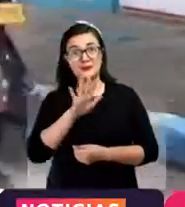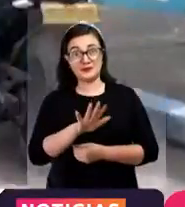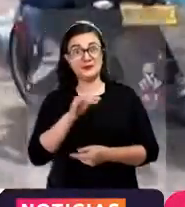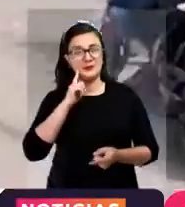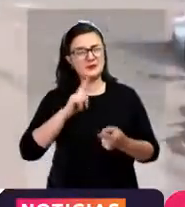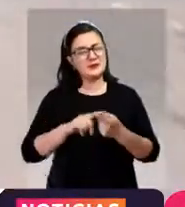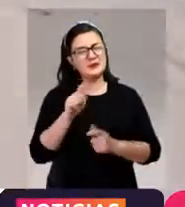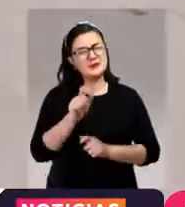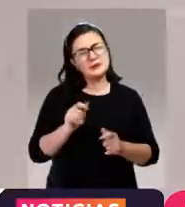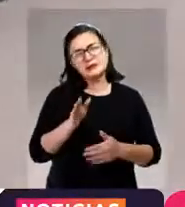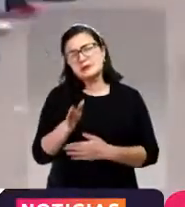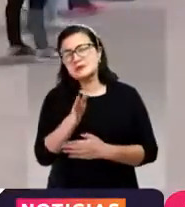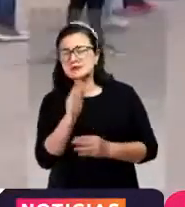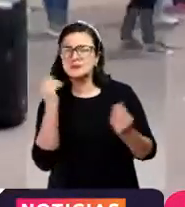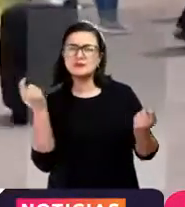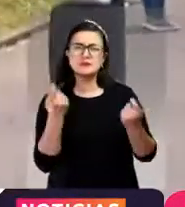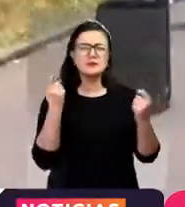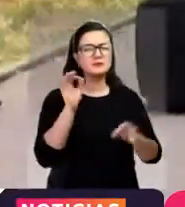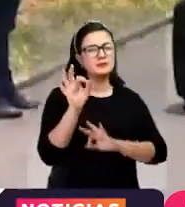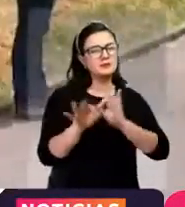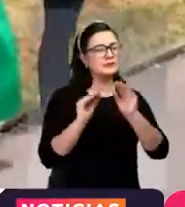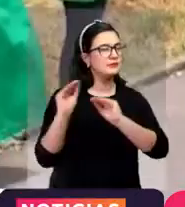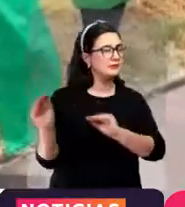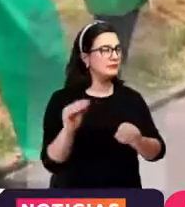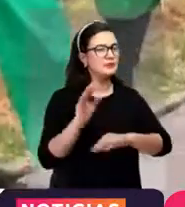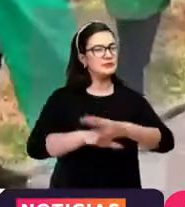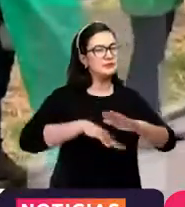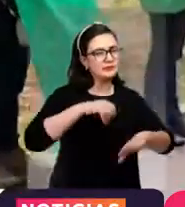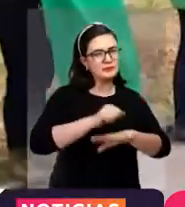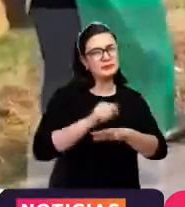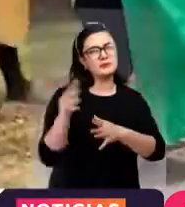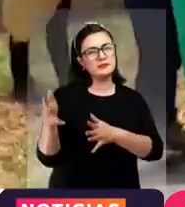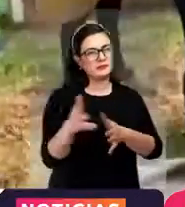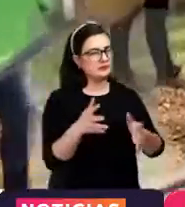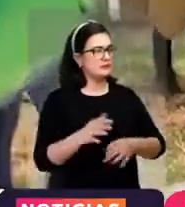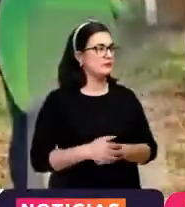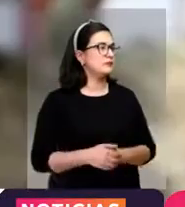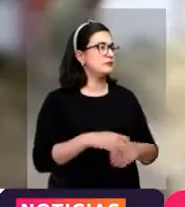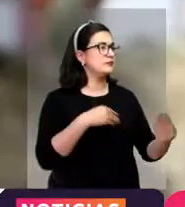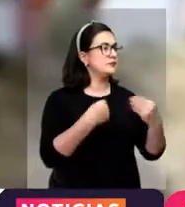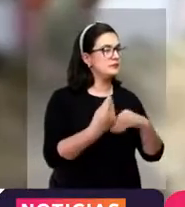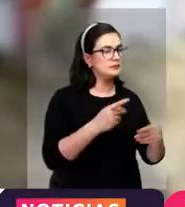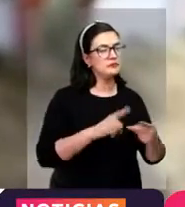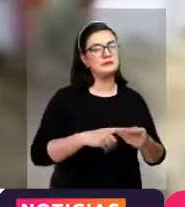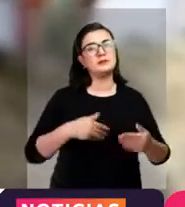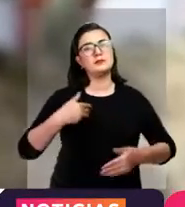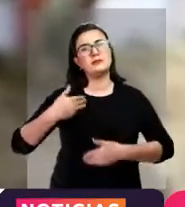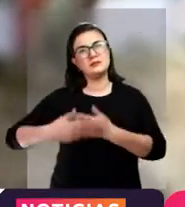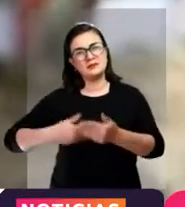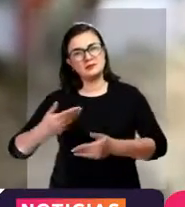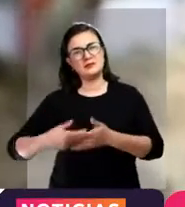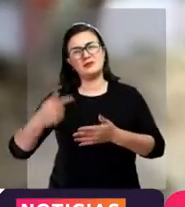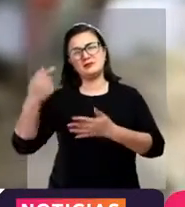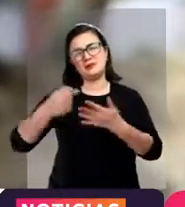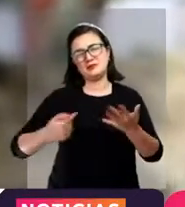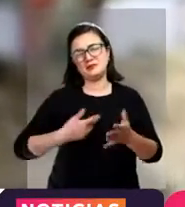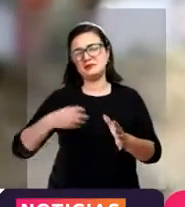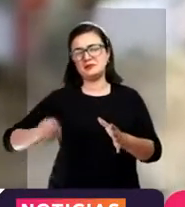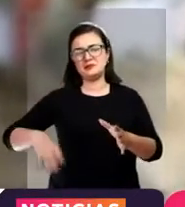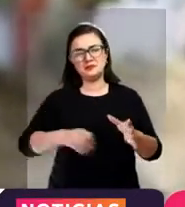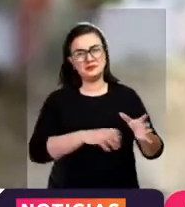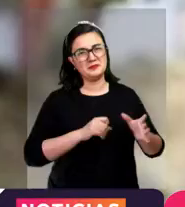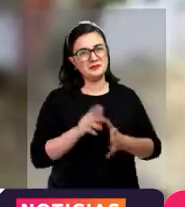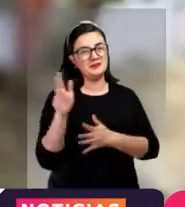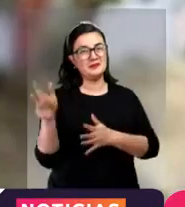del sector. Es disponer los residuos aprovechables, papel, latas, tela. Estamos haciendo una actividad de sensibilización sobre